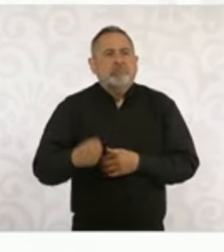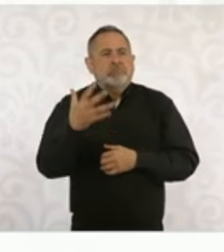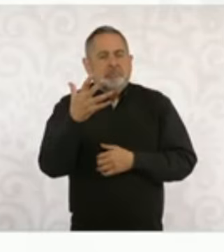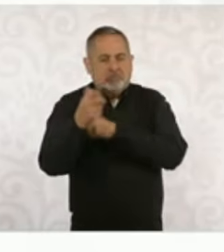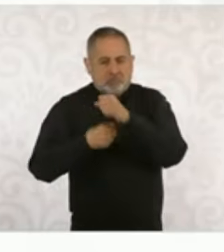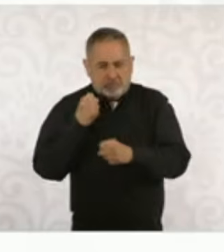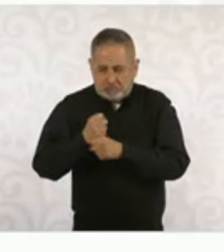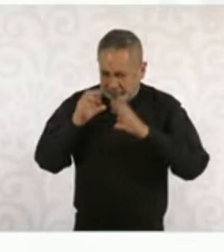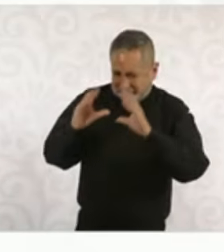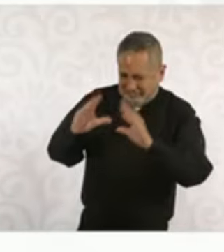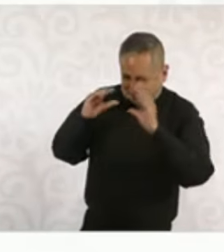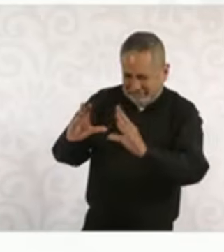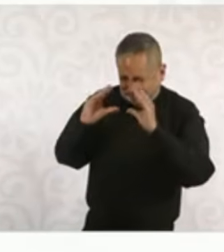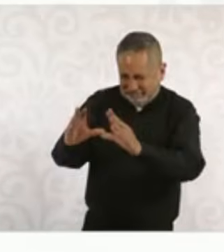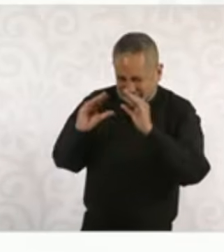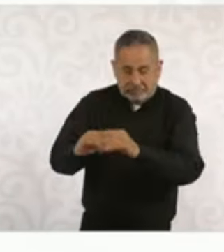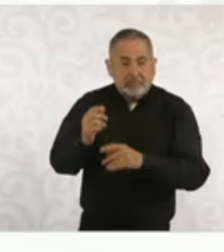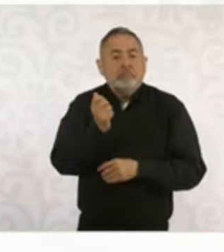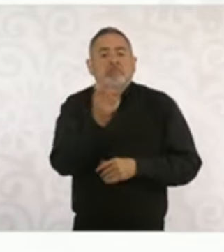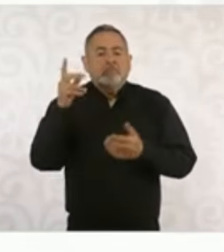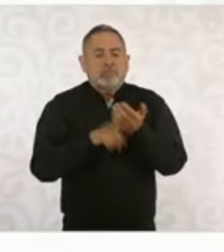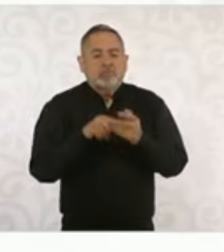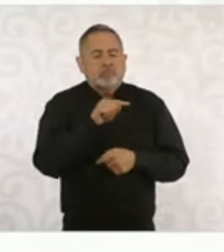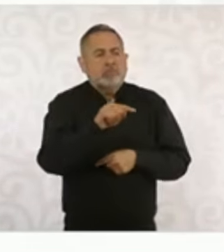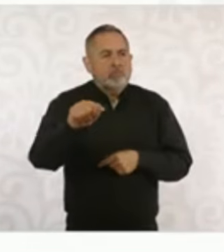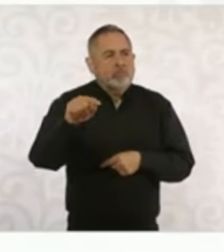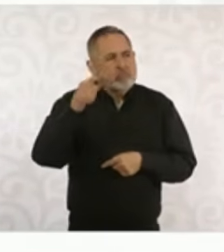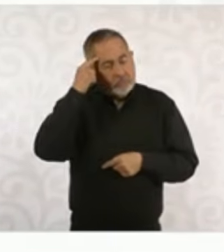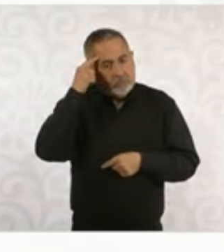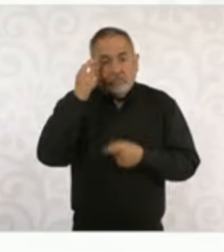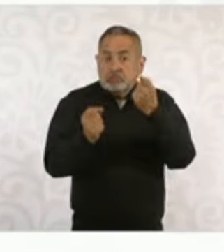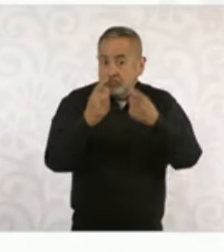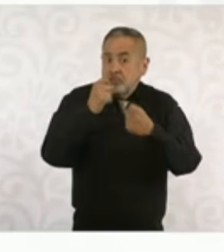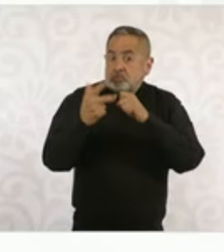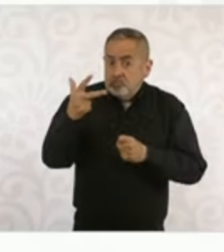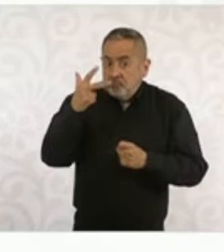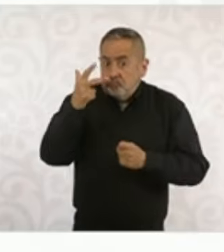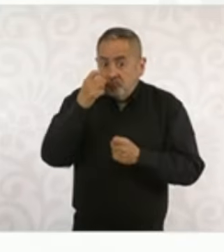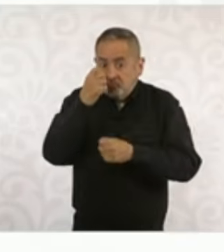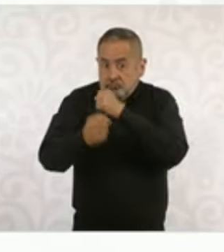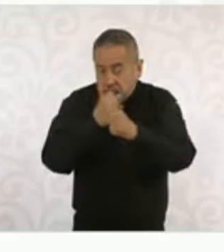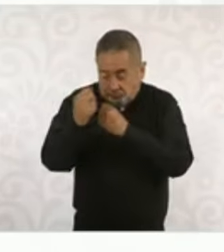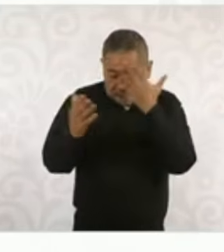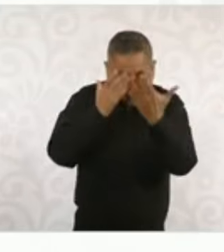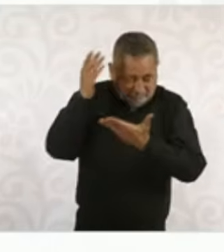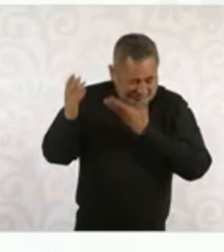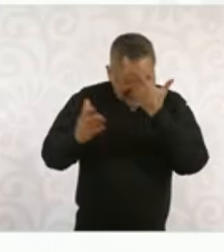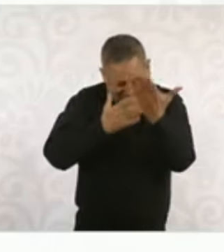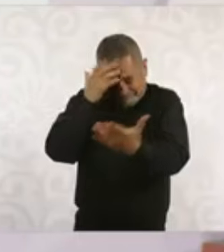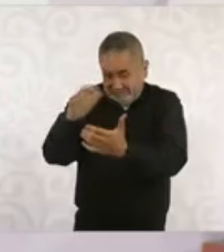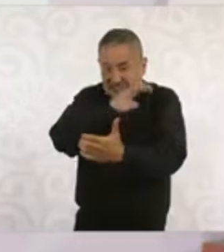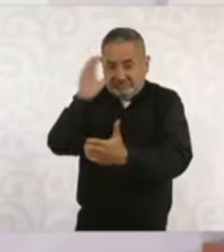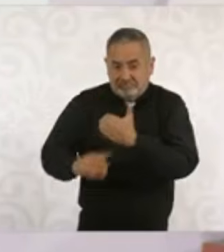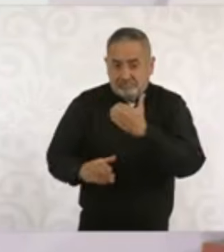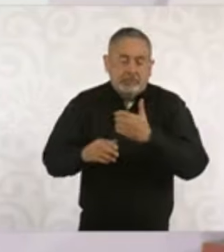después de haber formado 4 años, bueno, hay médicos que son 8 años, como platicábamos el otro día, en formarse,